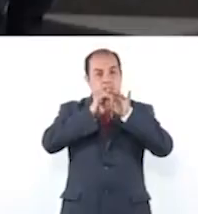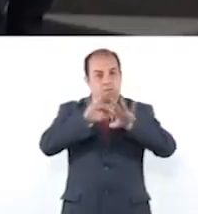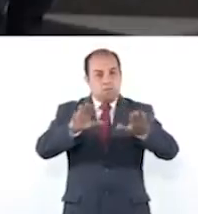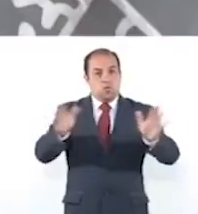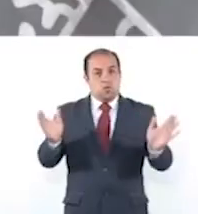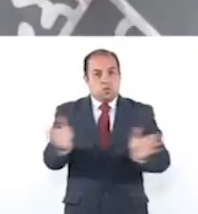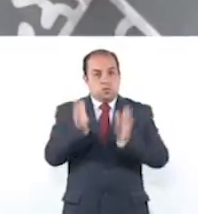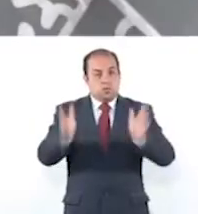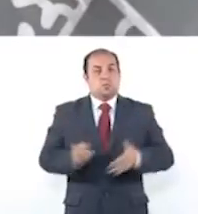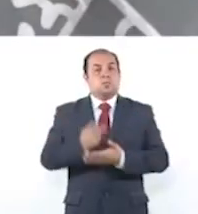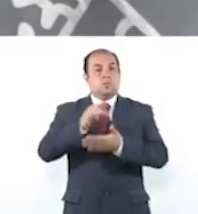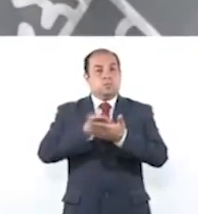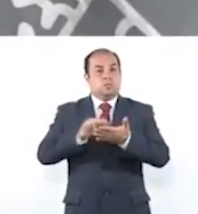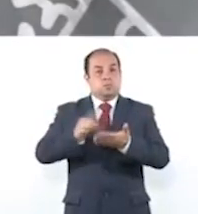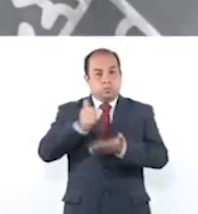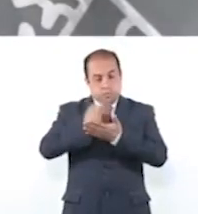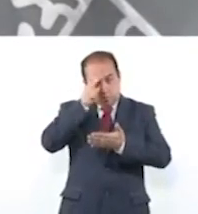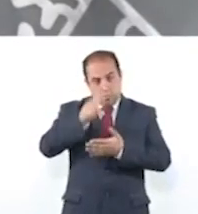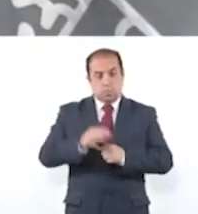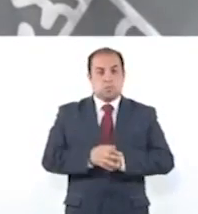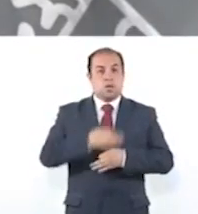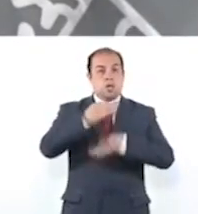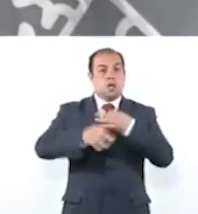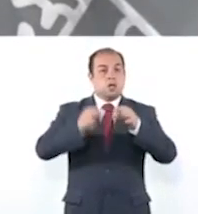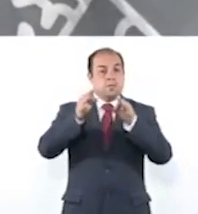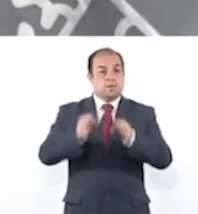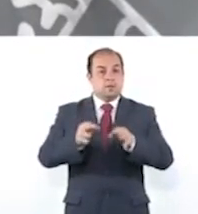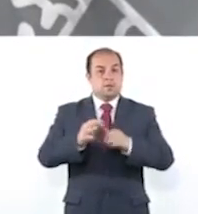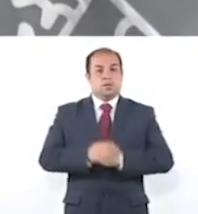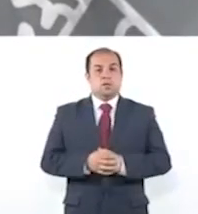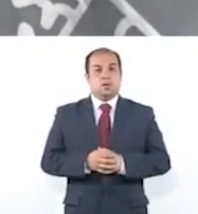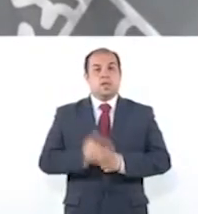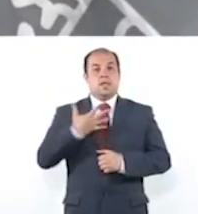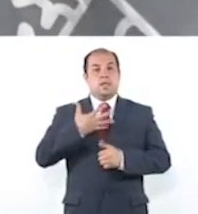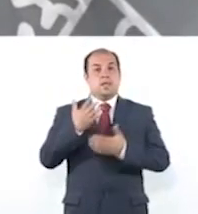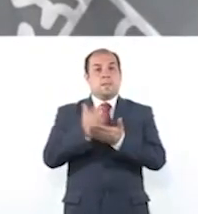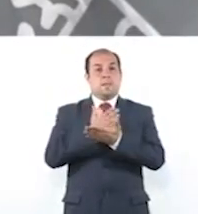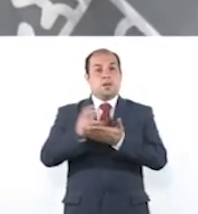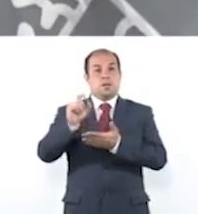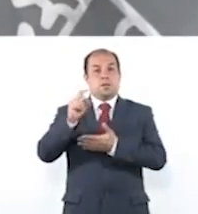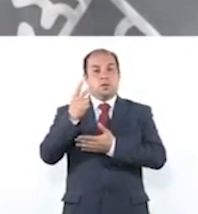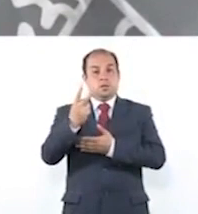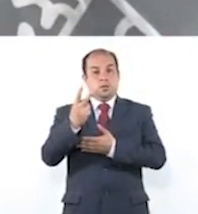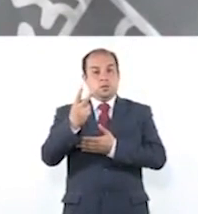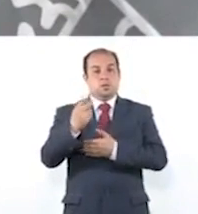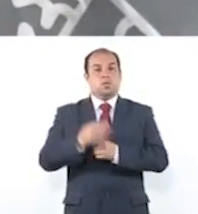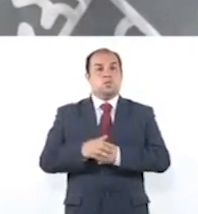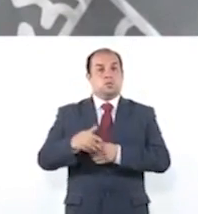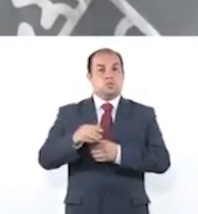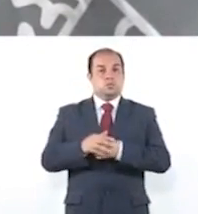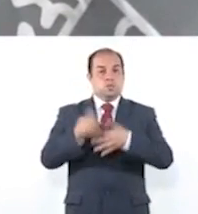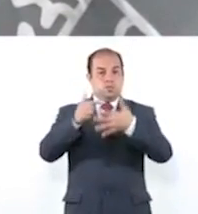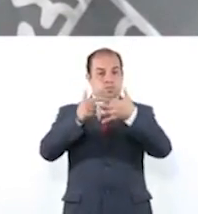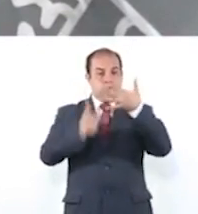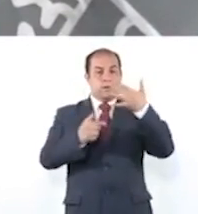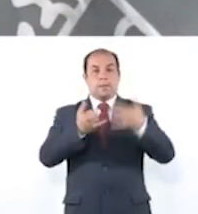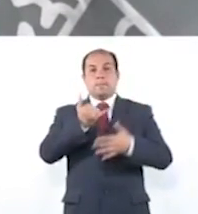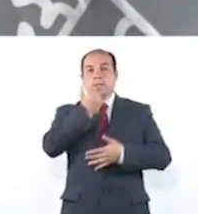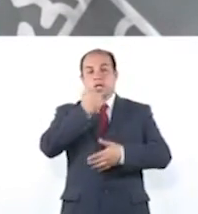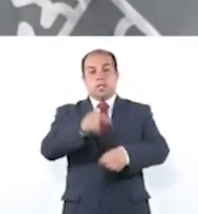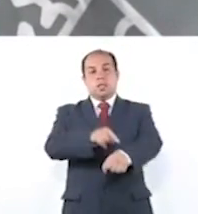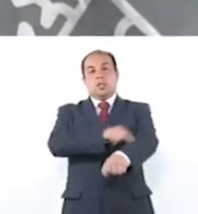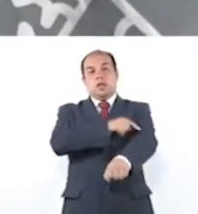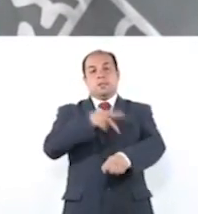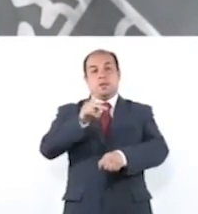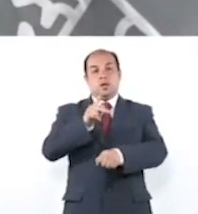México. En todas las oficinas, está dividido en 22 puntos, perdón por la longitud,